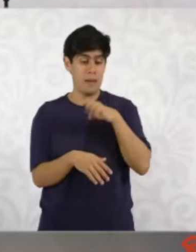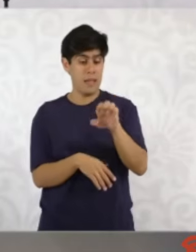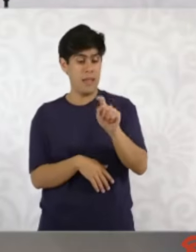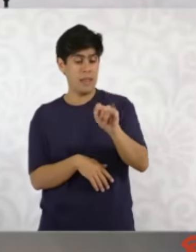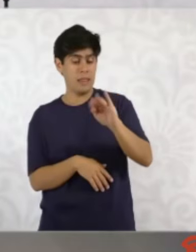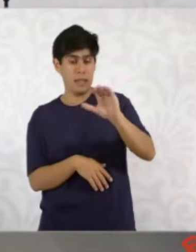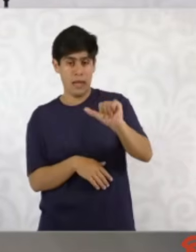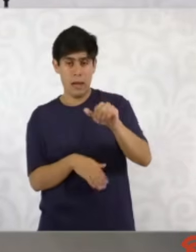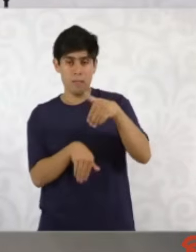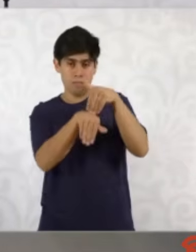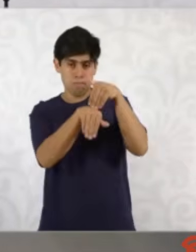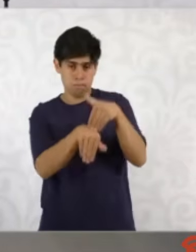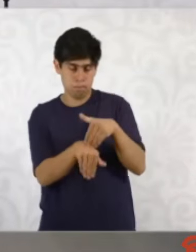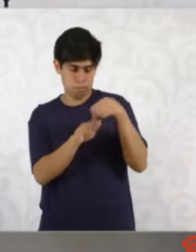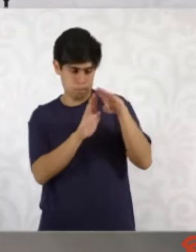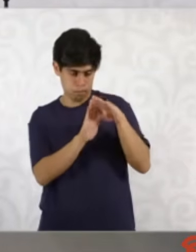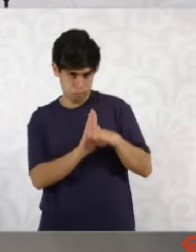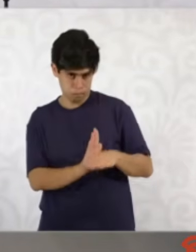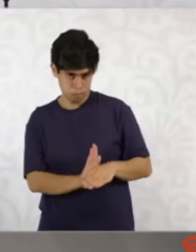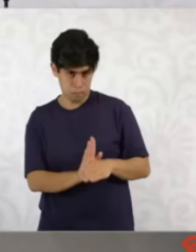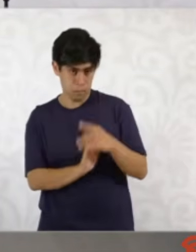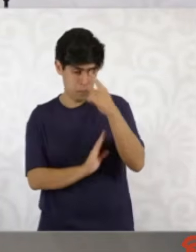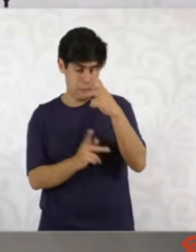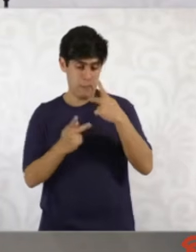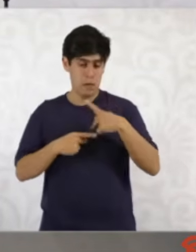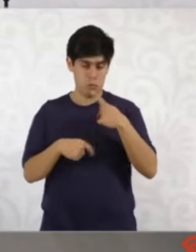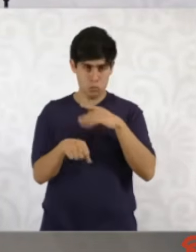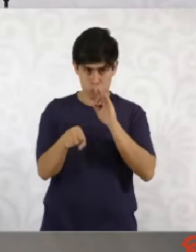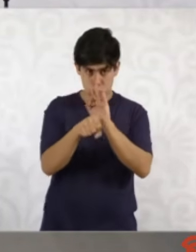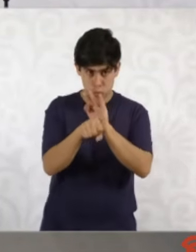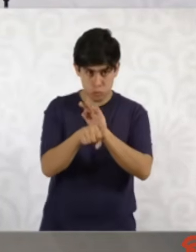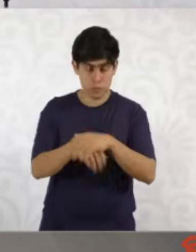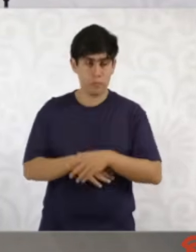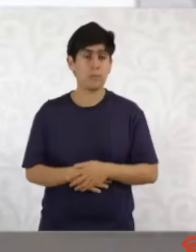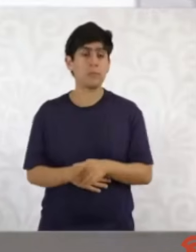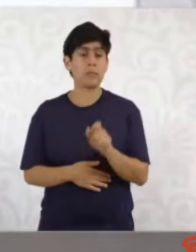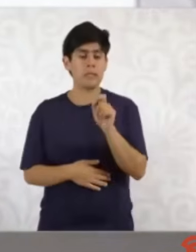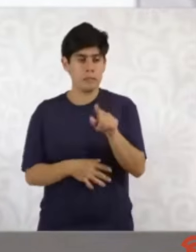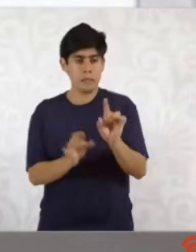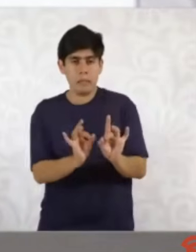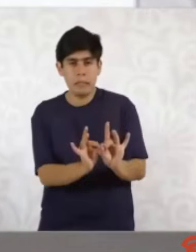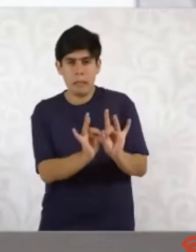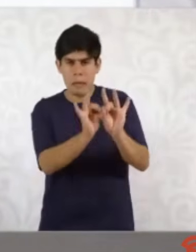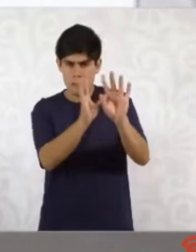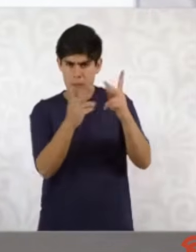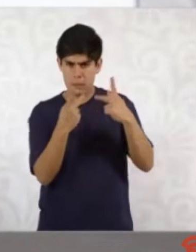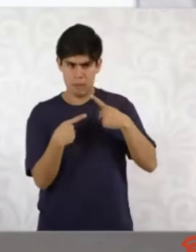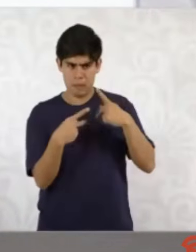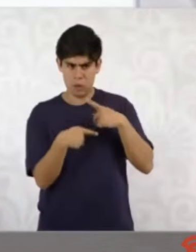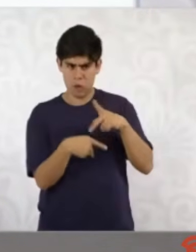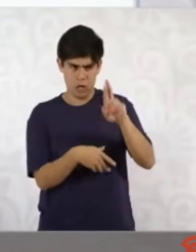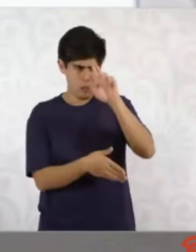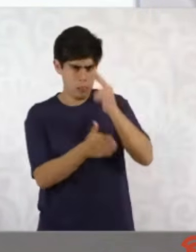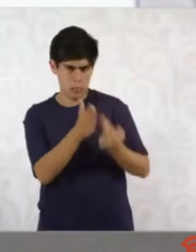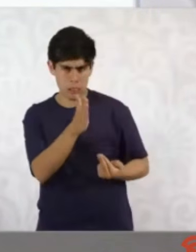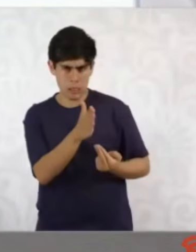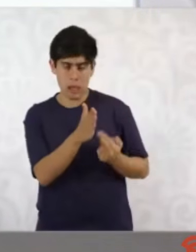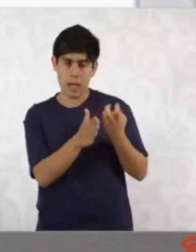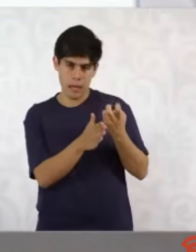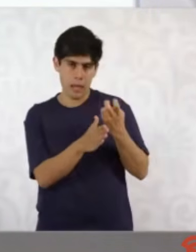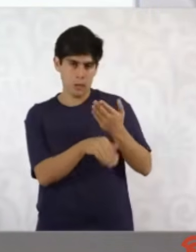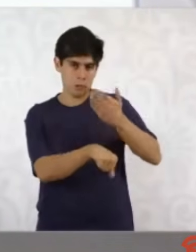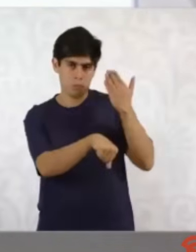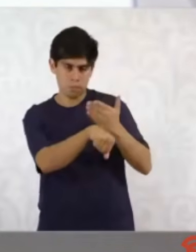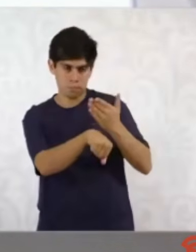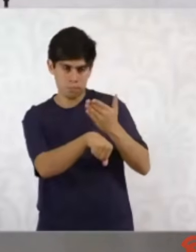defensores, y también que iba a haber una intervención de la autoridad anti-incumplimientos, ley aprobada por el PRI, por el